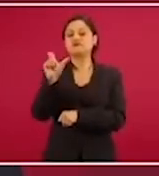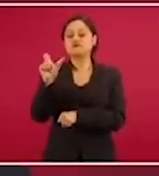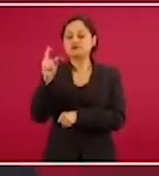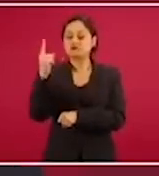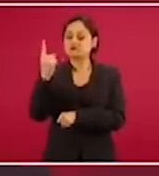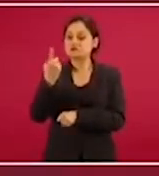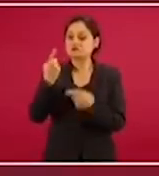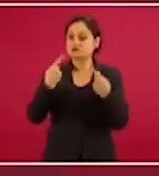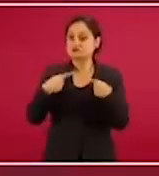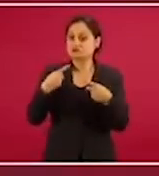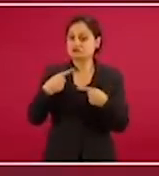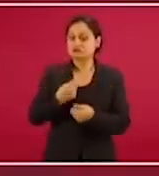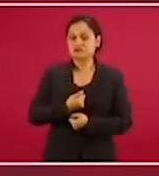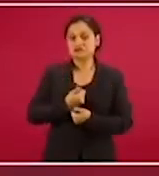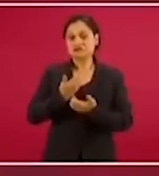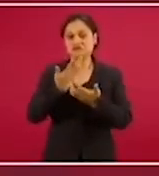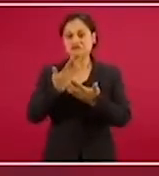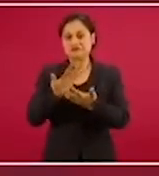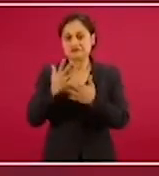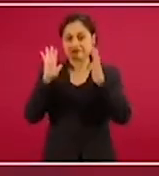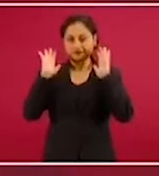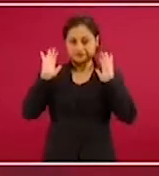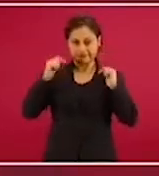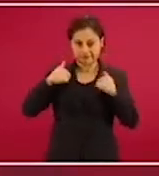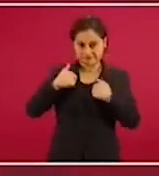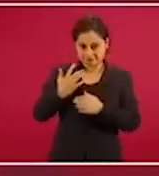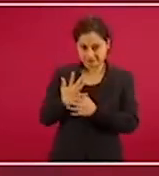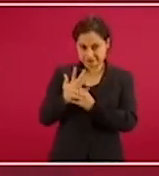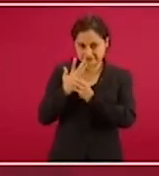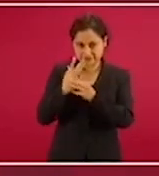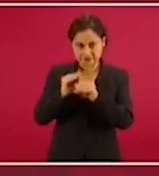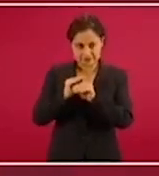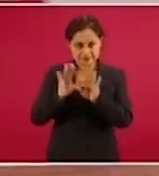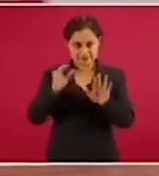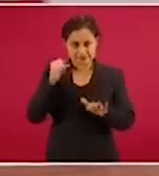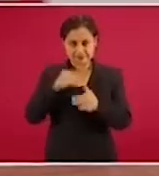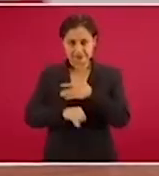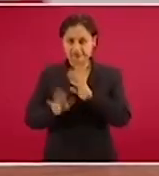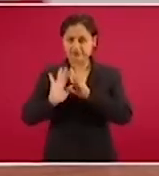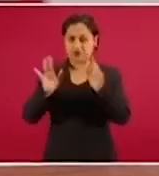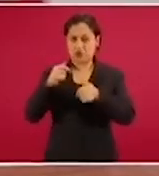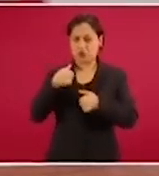pero ya se los dejo de tarea, ya no me puedo meter en esos terrenos.